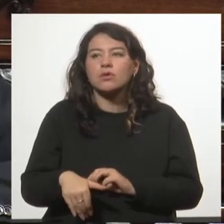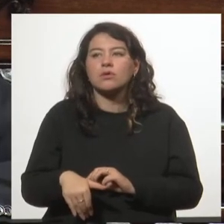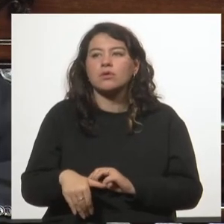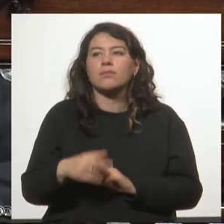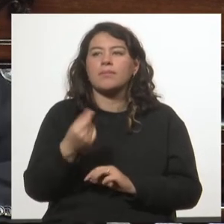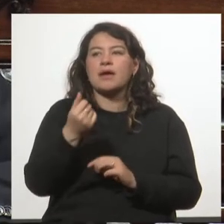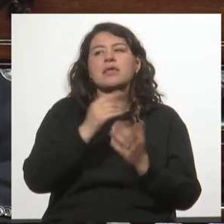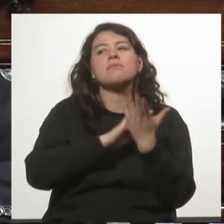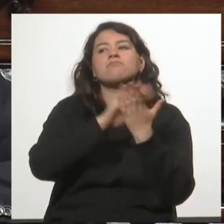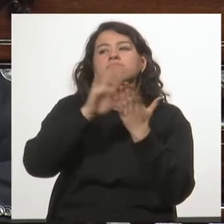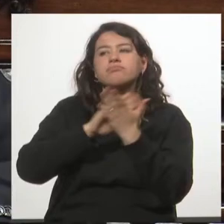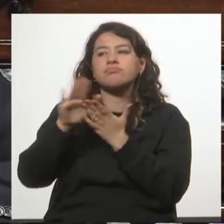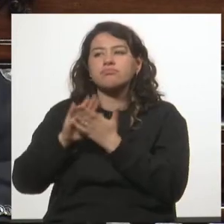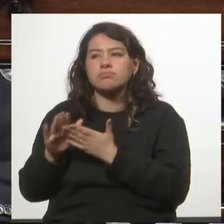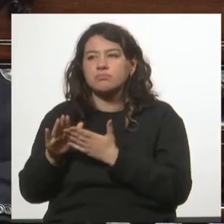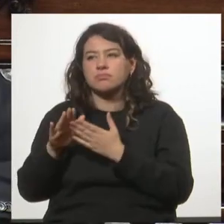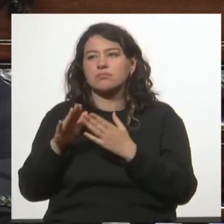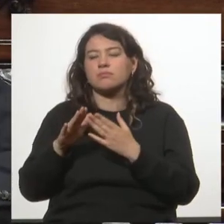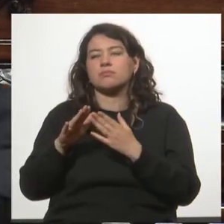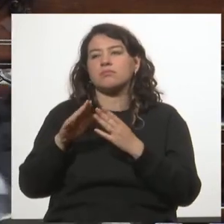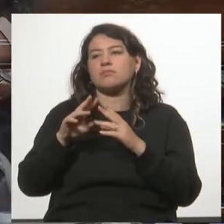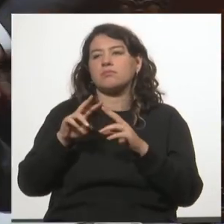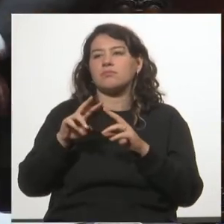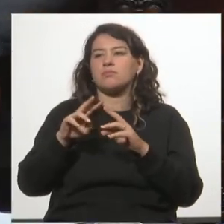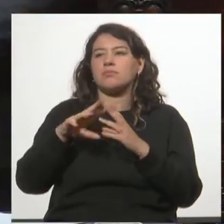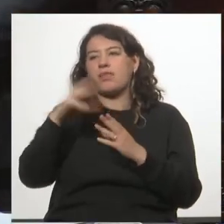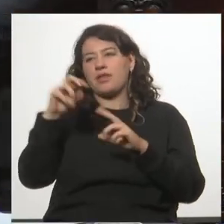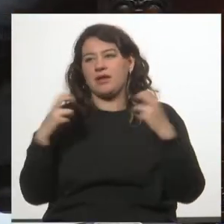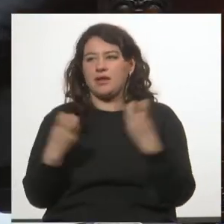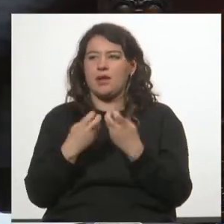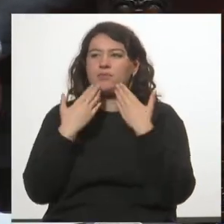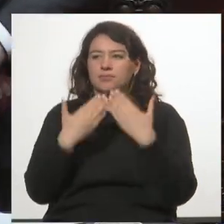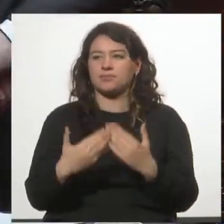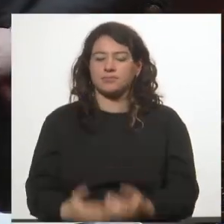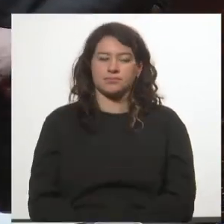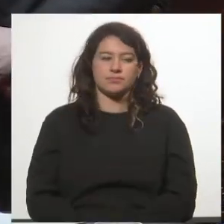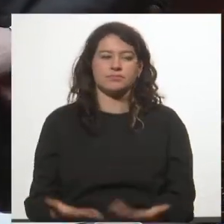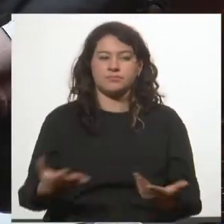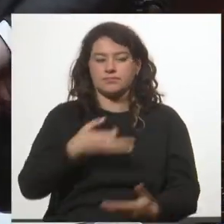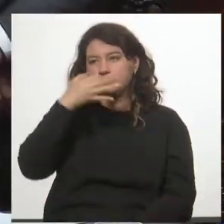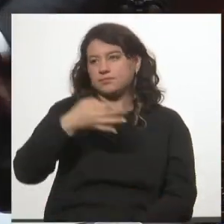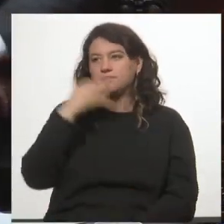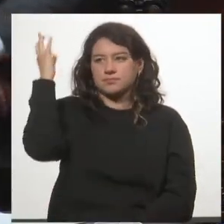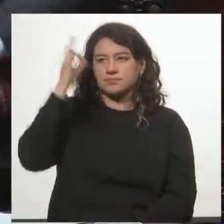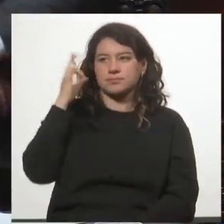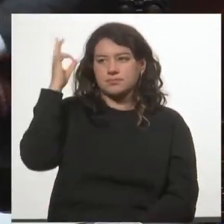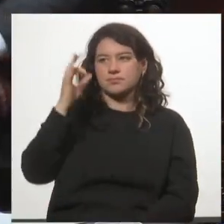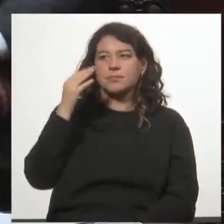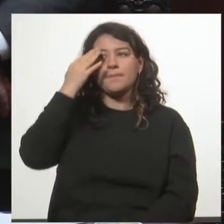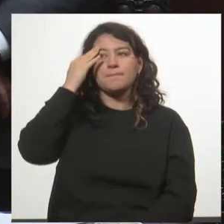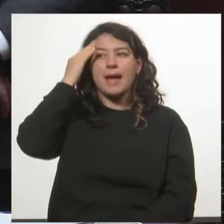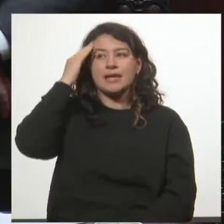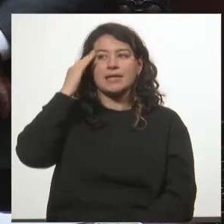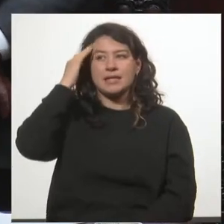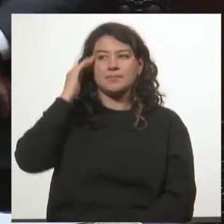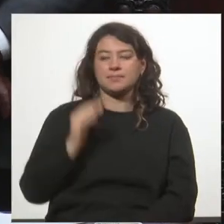el despilfarro arena muchas gracias tiene la palabra el senador manini